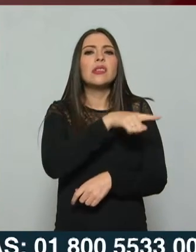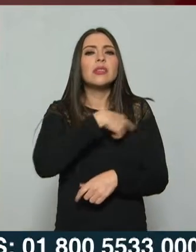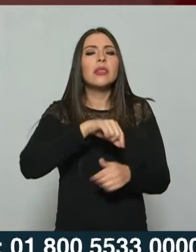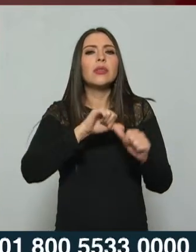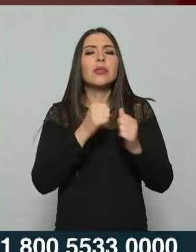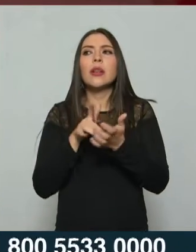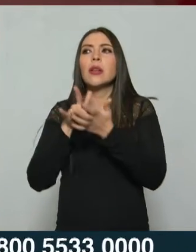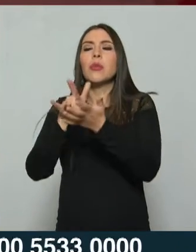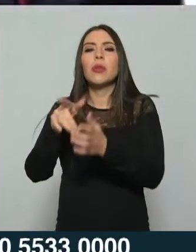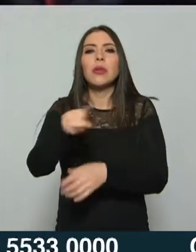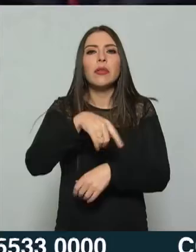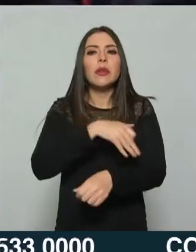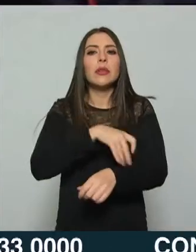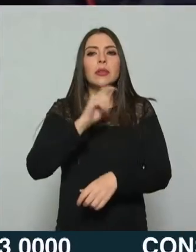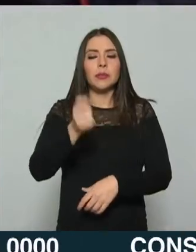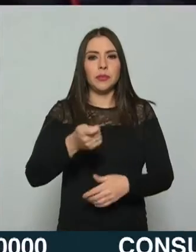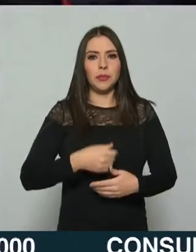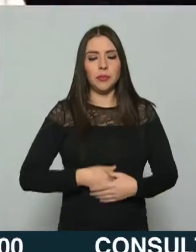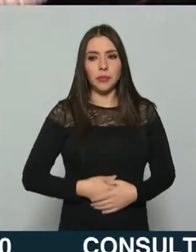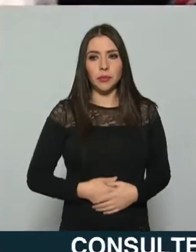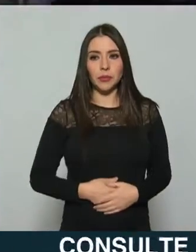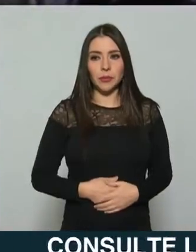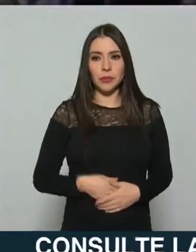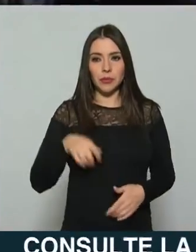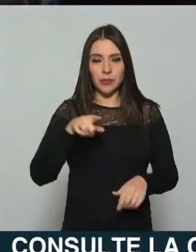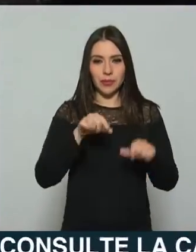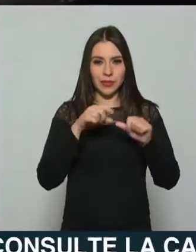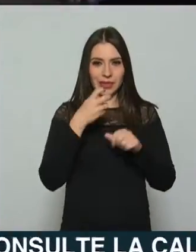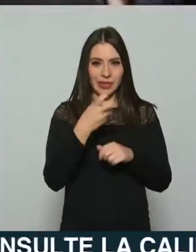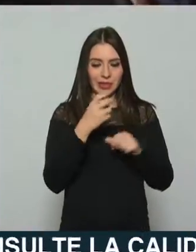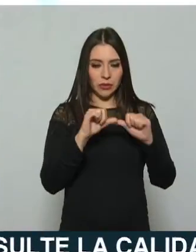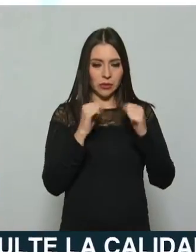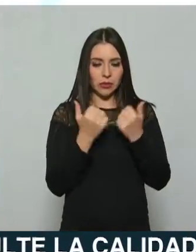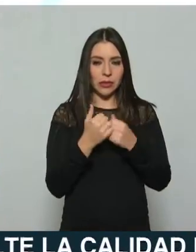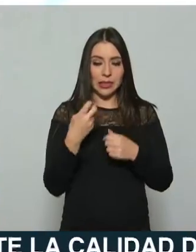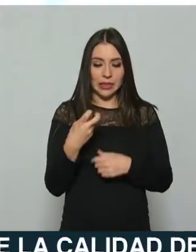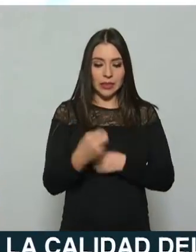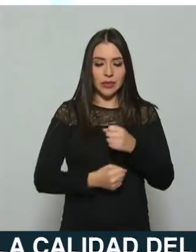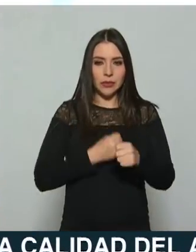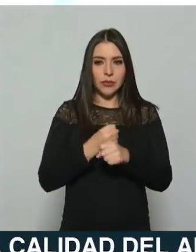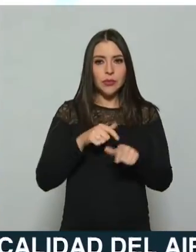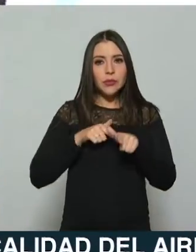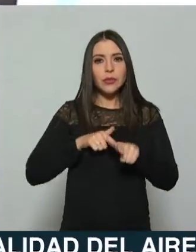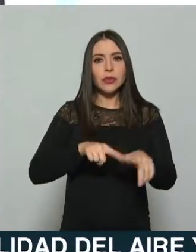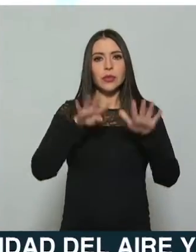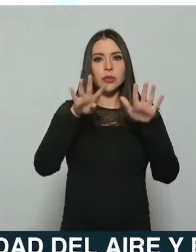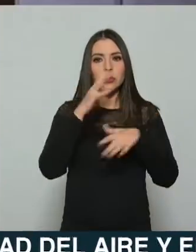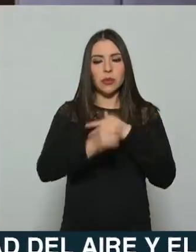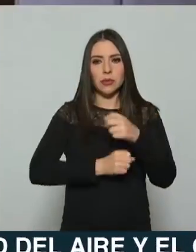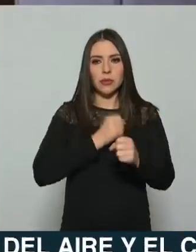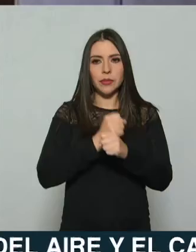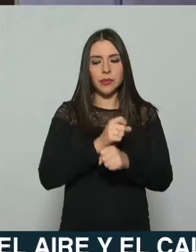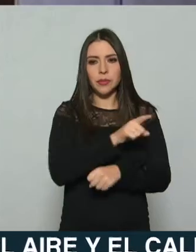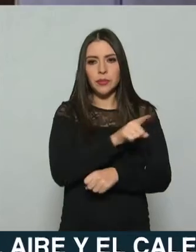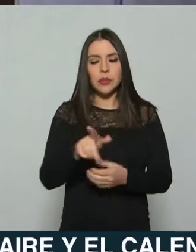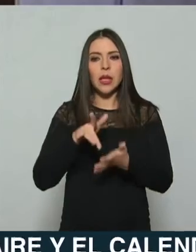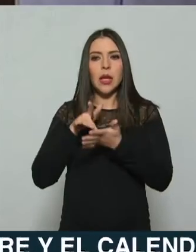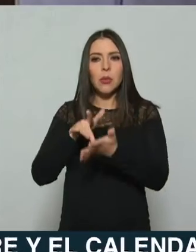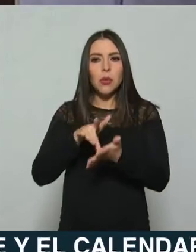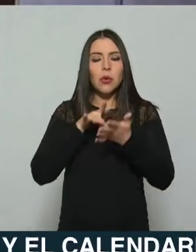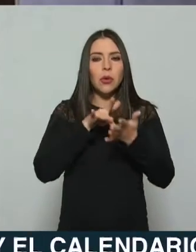dan? Mira, Unidos es una asociación que este año vamos a cumplir 19 años. Nosotros apoyamos a los pacientes de nutrición